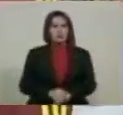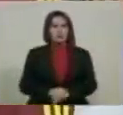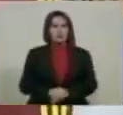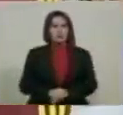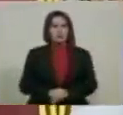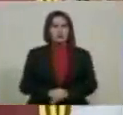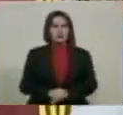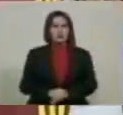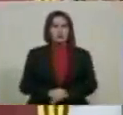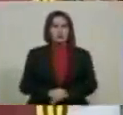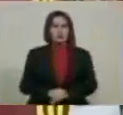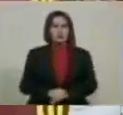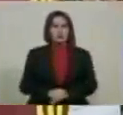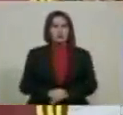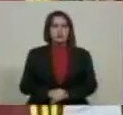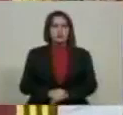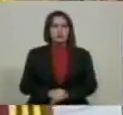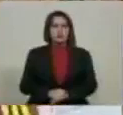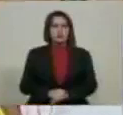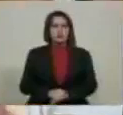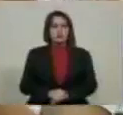Comunas y Movimientos Sociales.